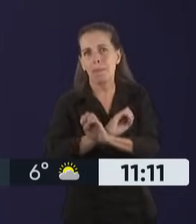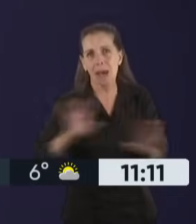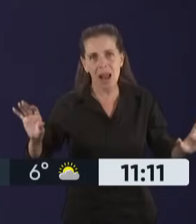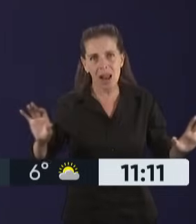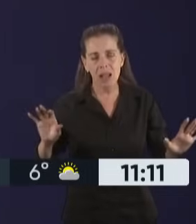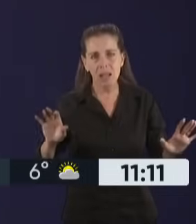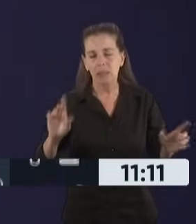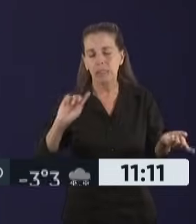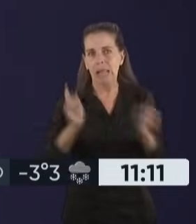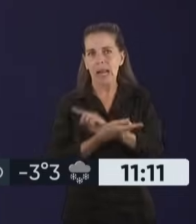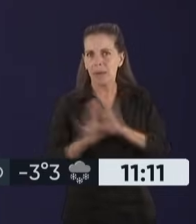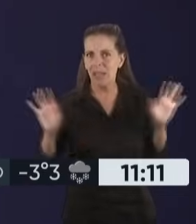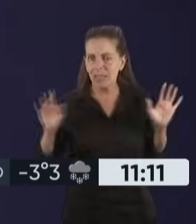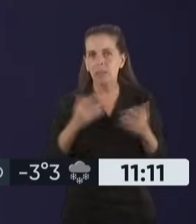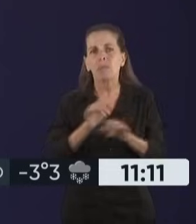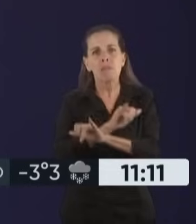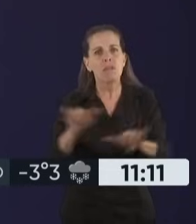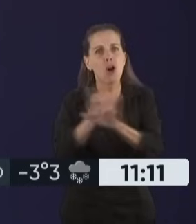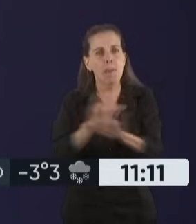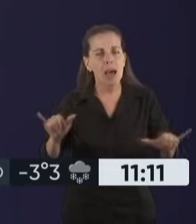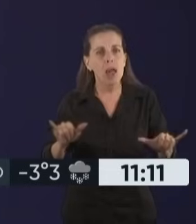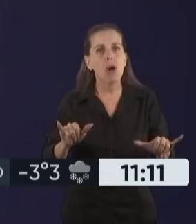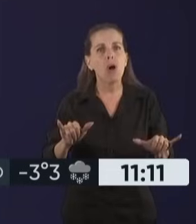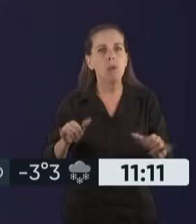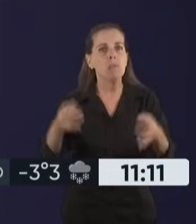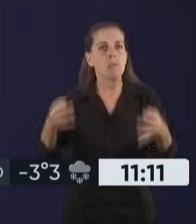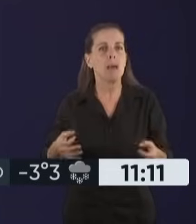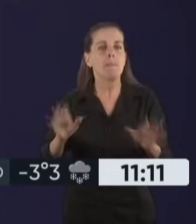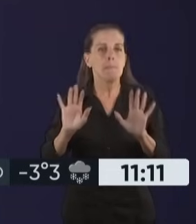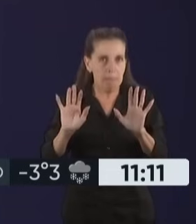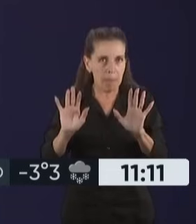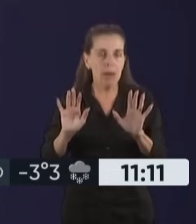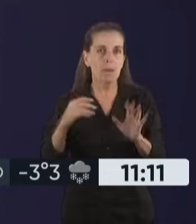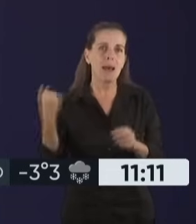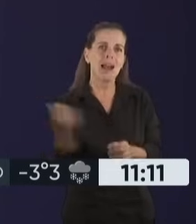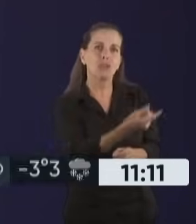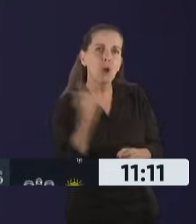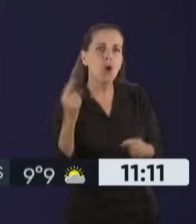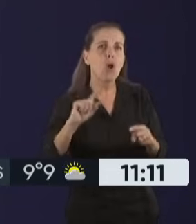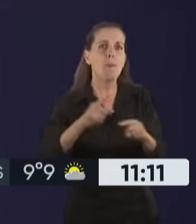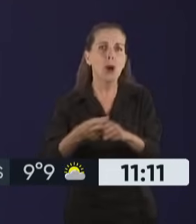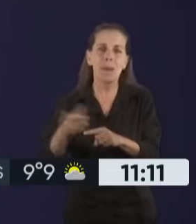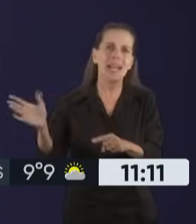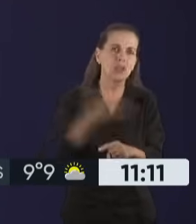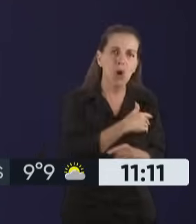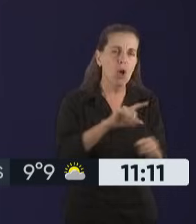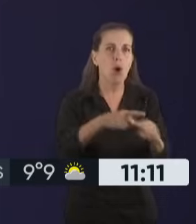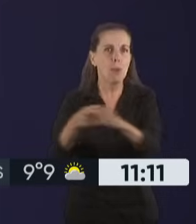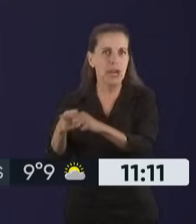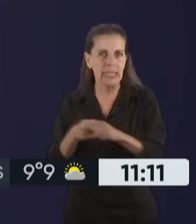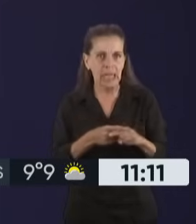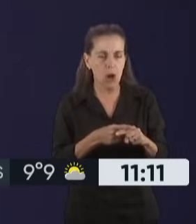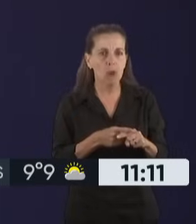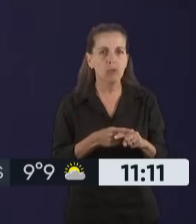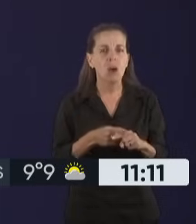comunicado muy firme, como lo suelen ser, pero dedicado a toda la clase política o a toda